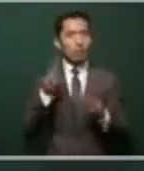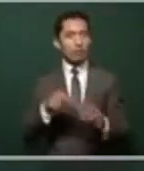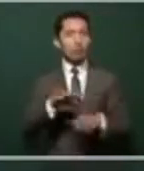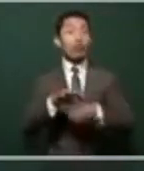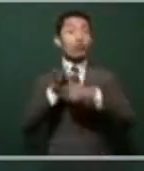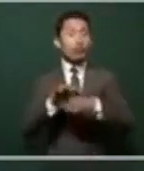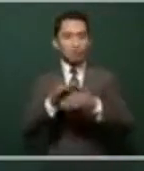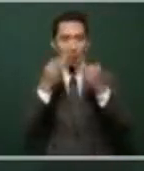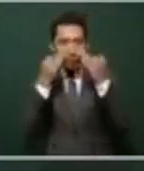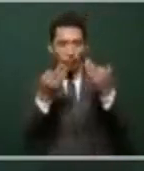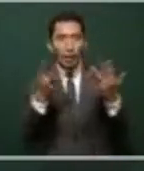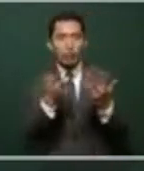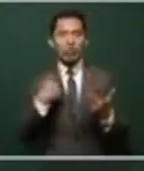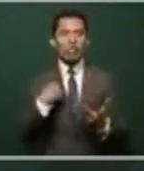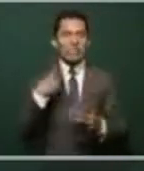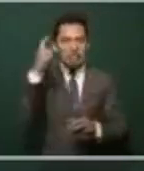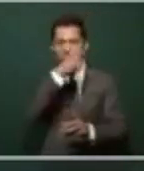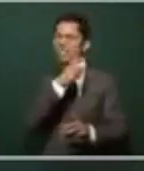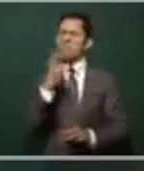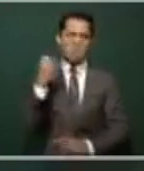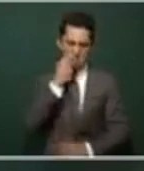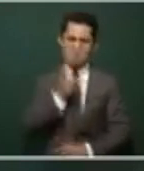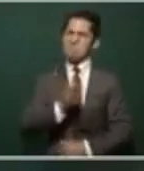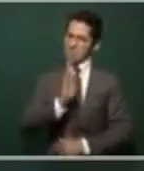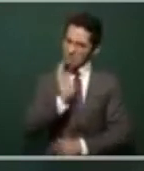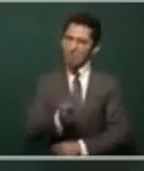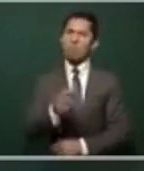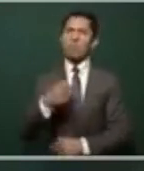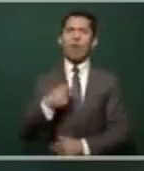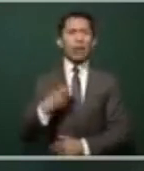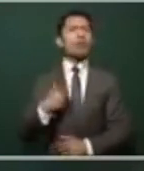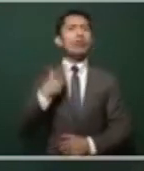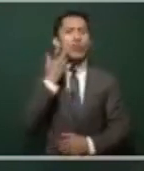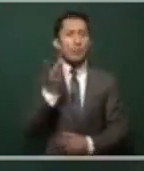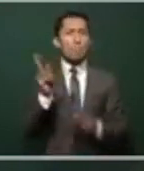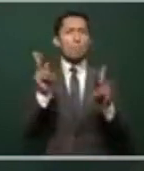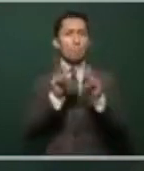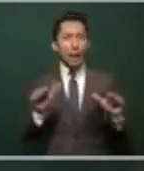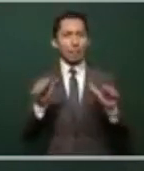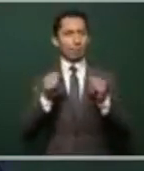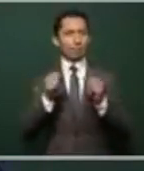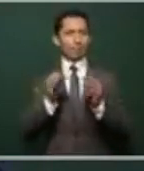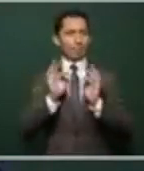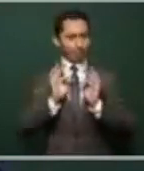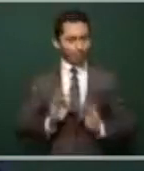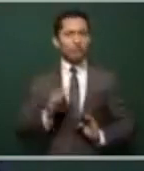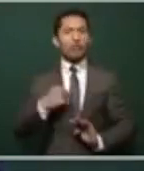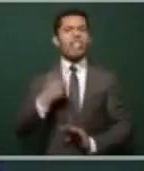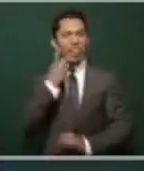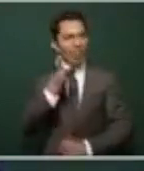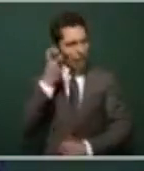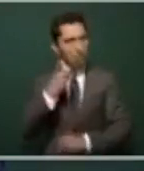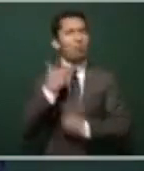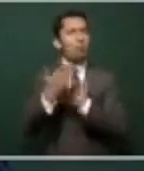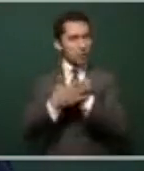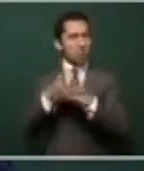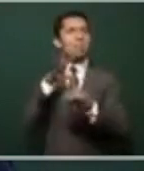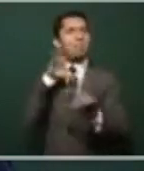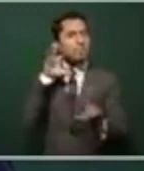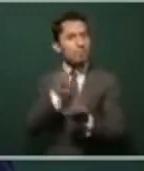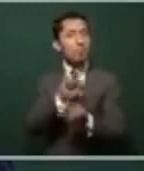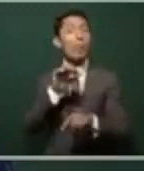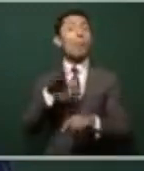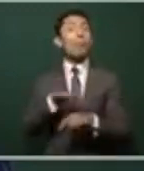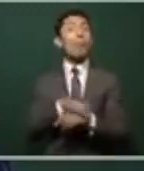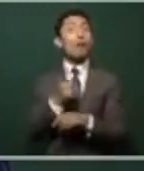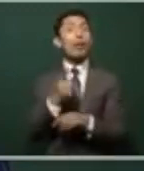los retos. Vamos a garantizar la paz y la tranquilidad en el país, porque estamos atendiendo